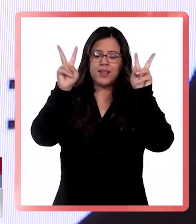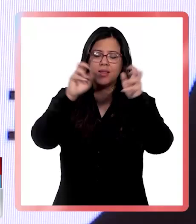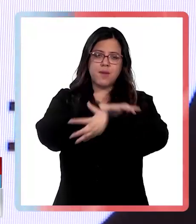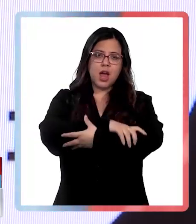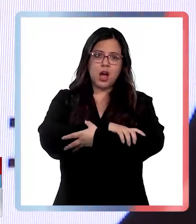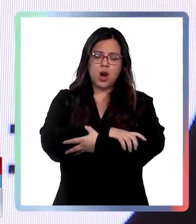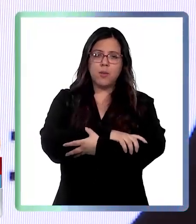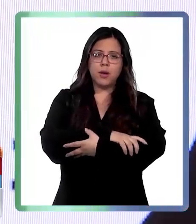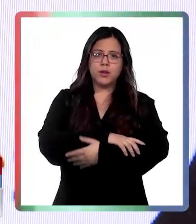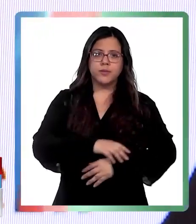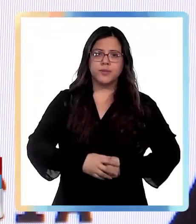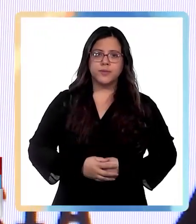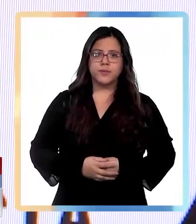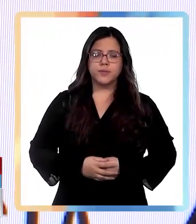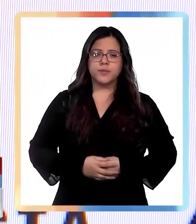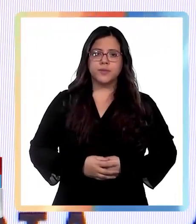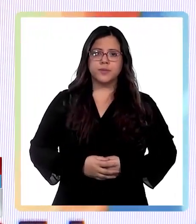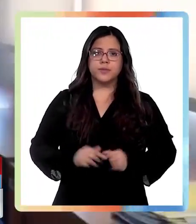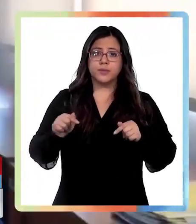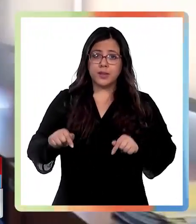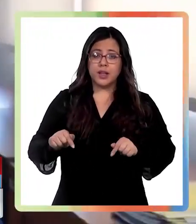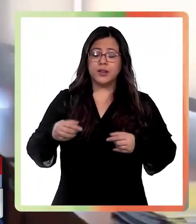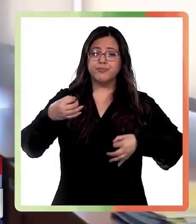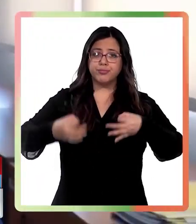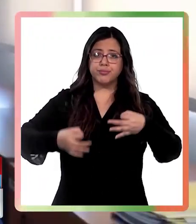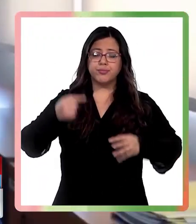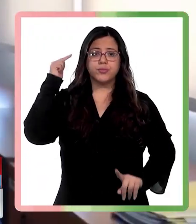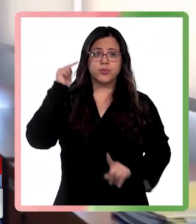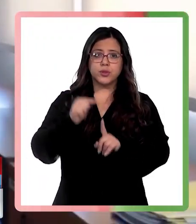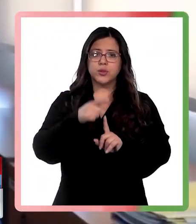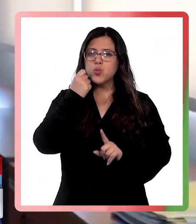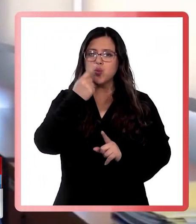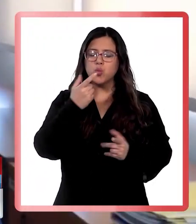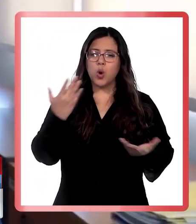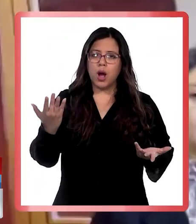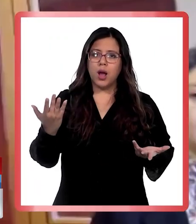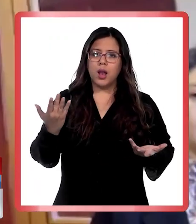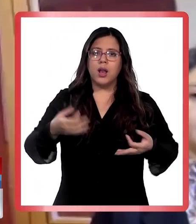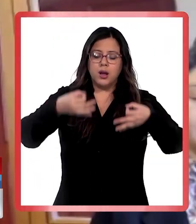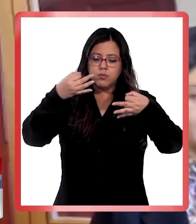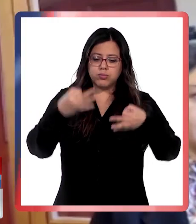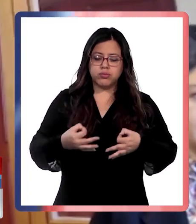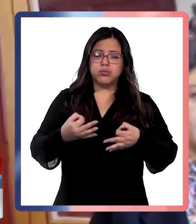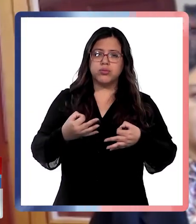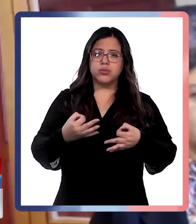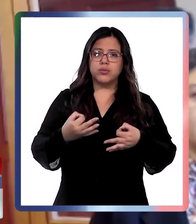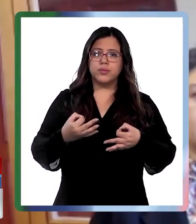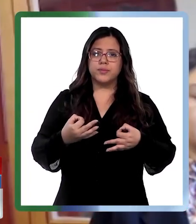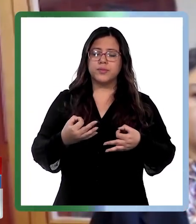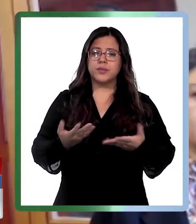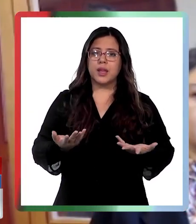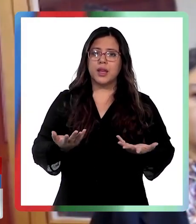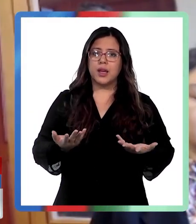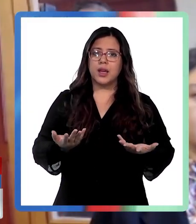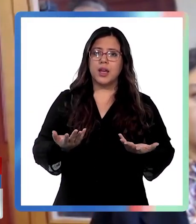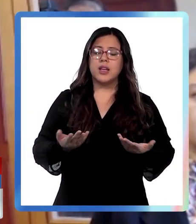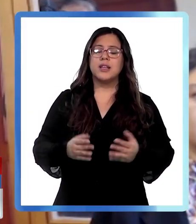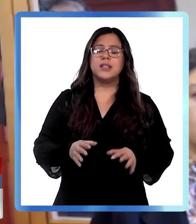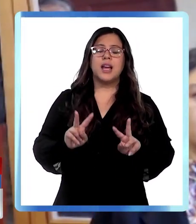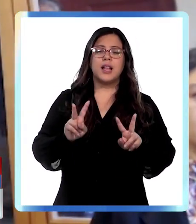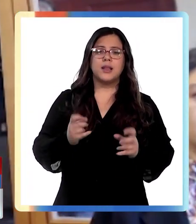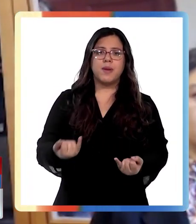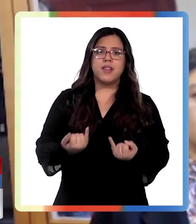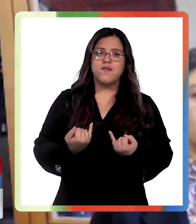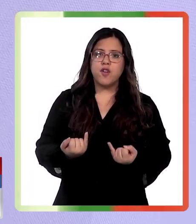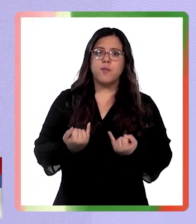Democracia Viva del caso Convenios. Esta sesión judicial tuvo como objetivo principal establecer una estructura fáctica común